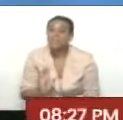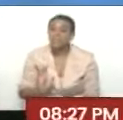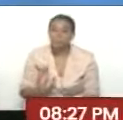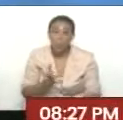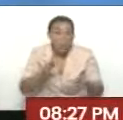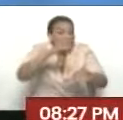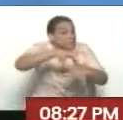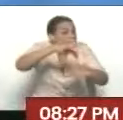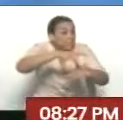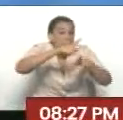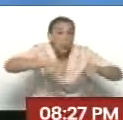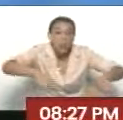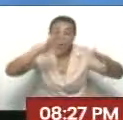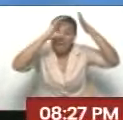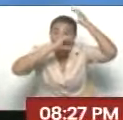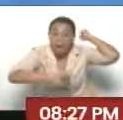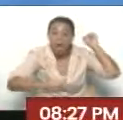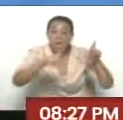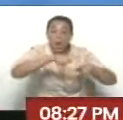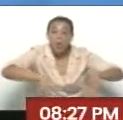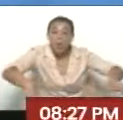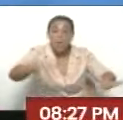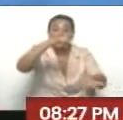territorio sagrado, eso lo respeta todo el mundo.